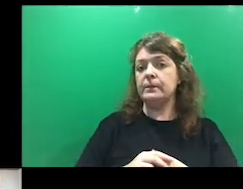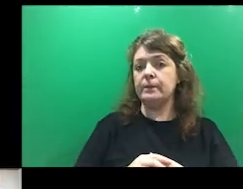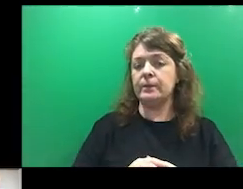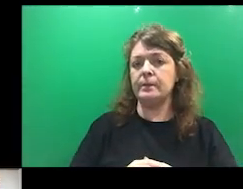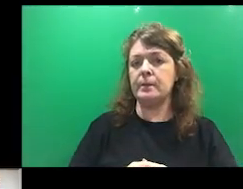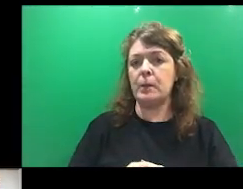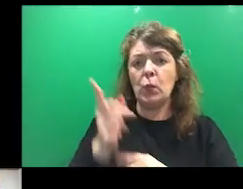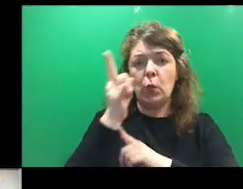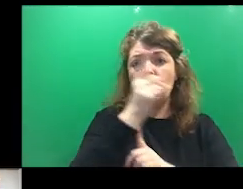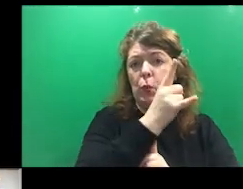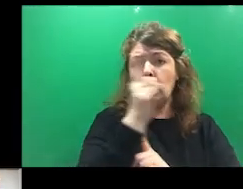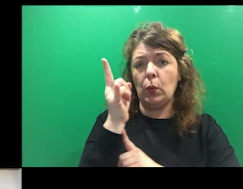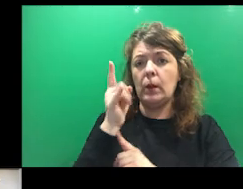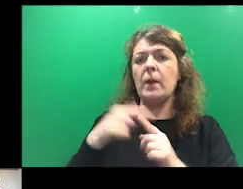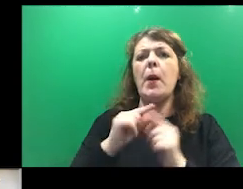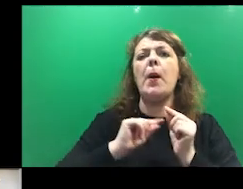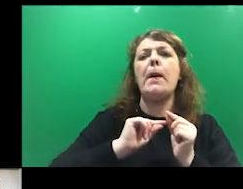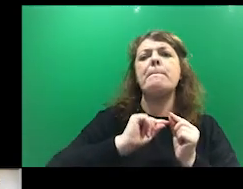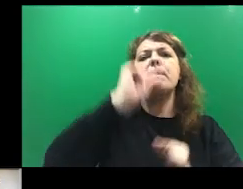CO2.